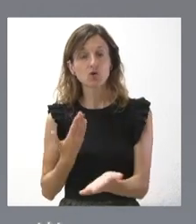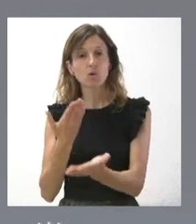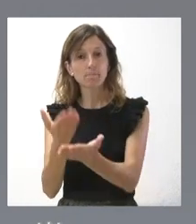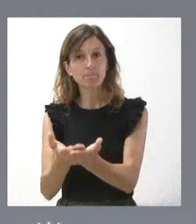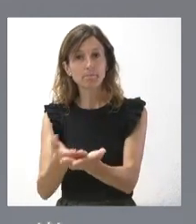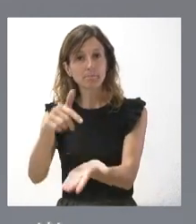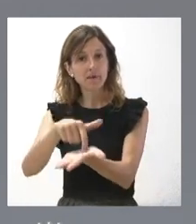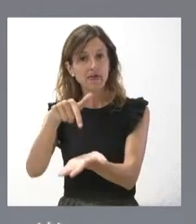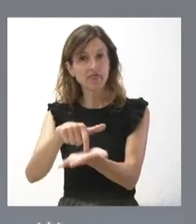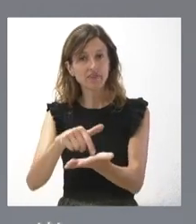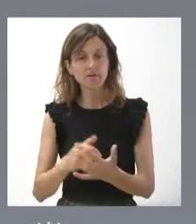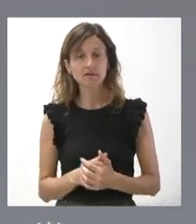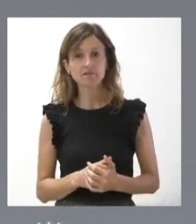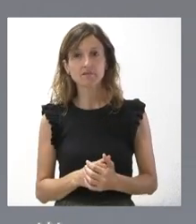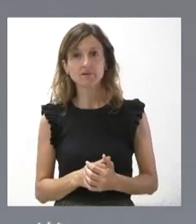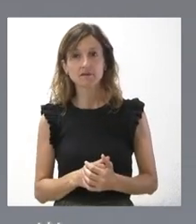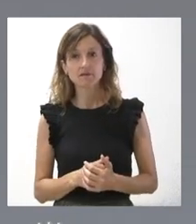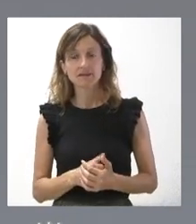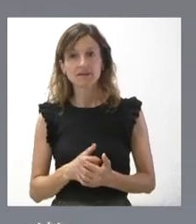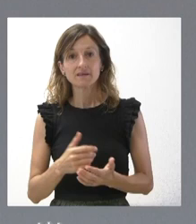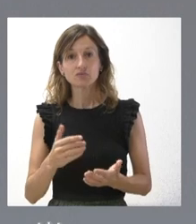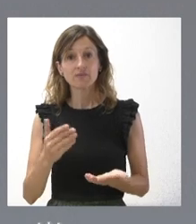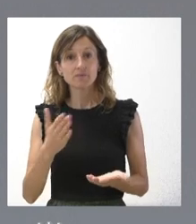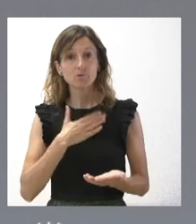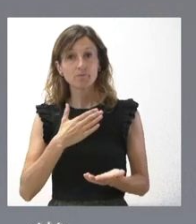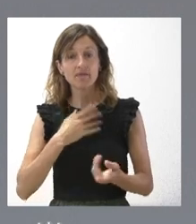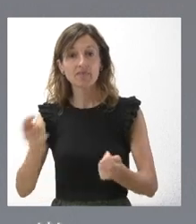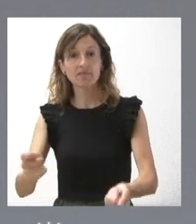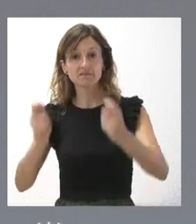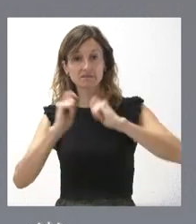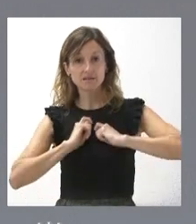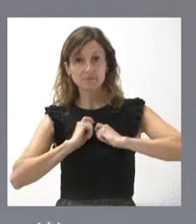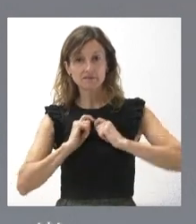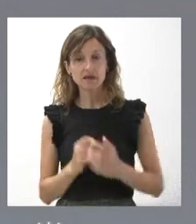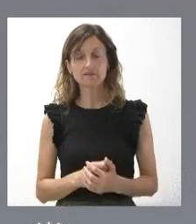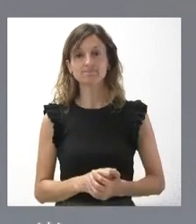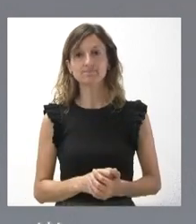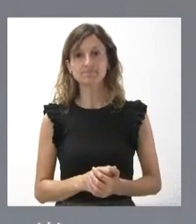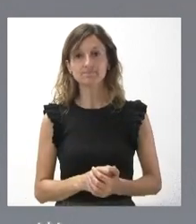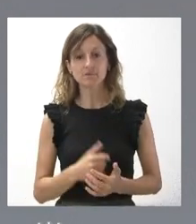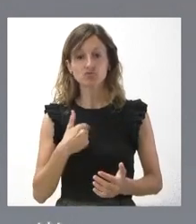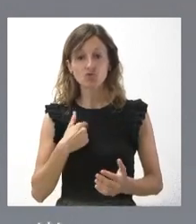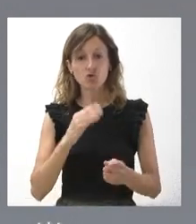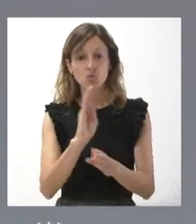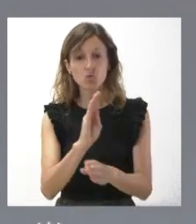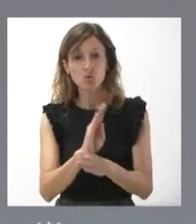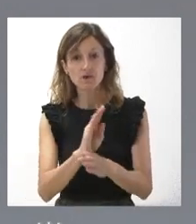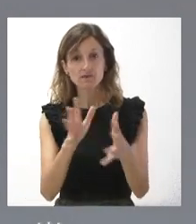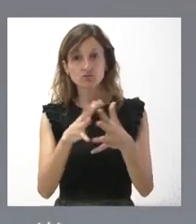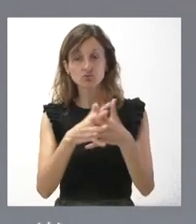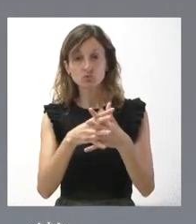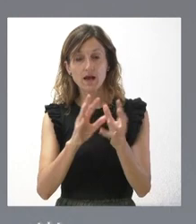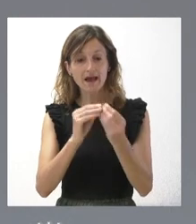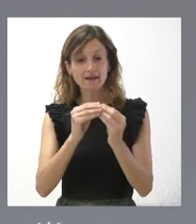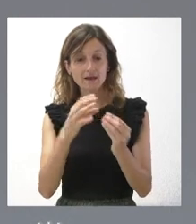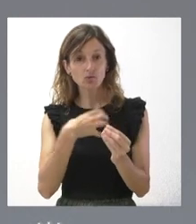pedimos que nos traspasase la titularidad, porque nosotros no podemos hacer una intervención estructural en